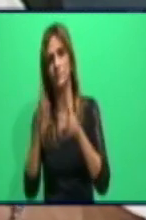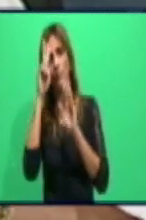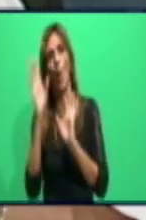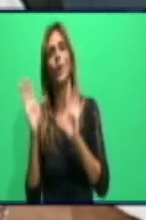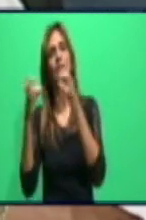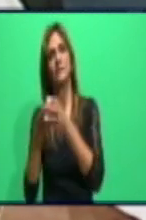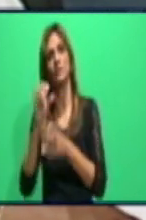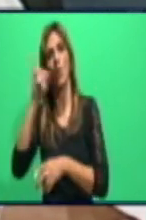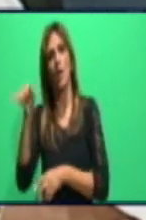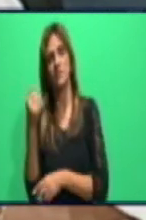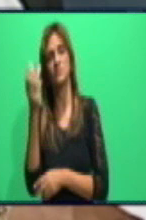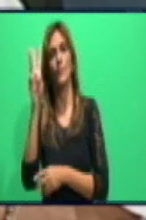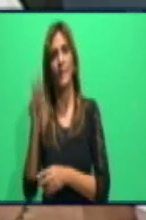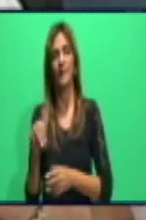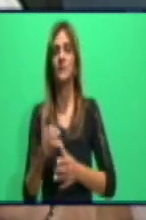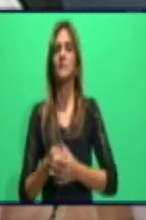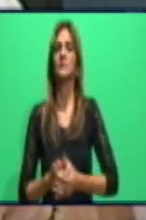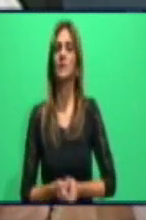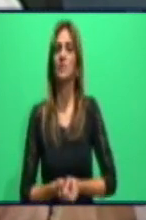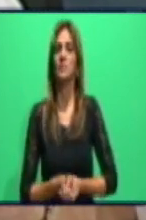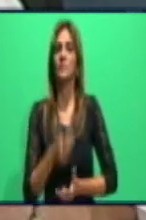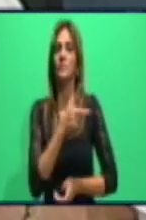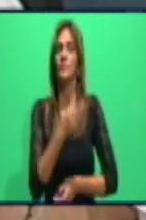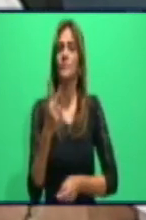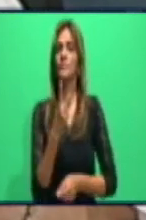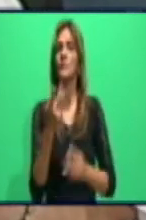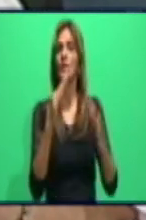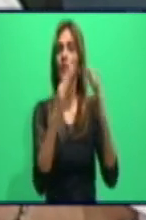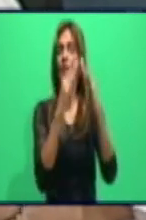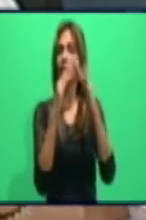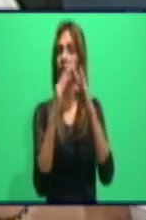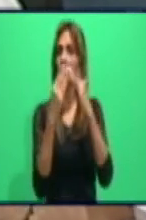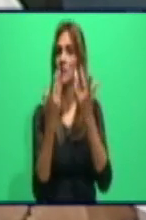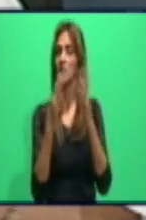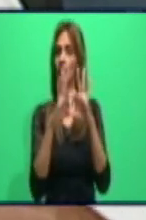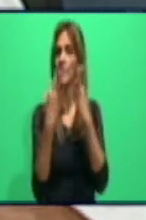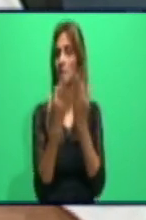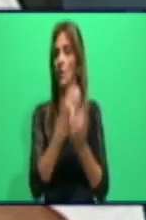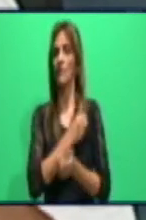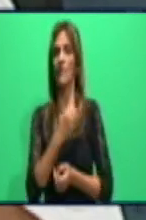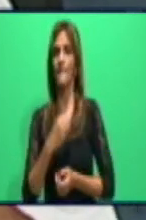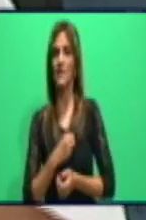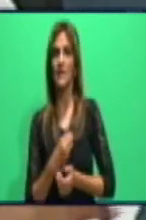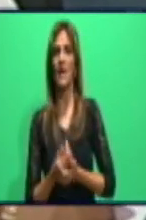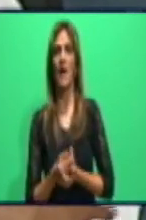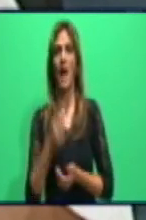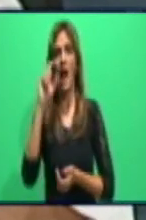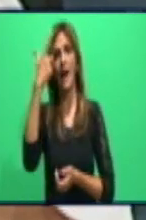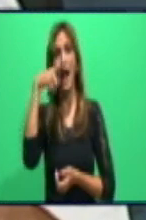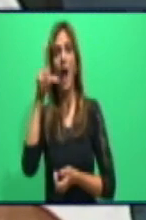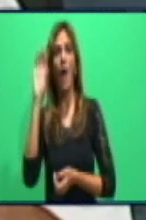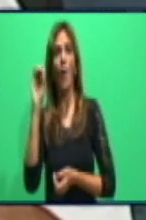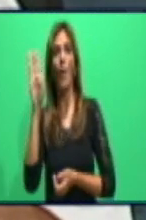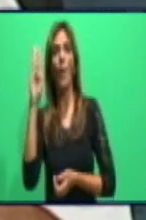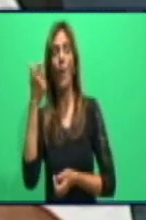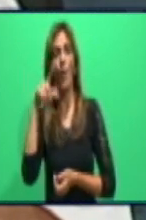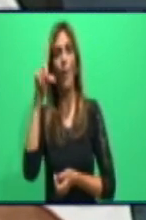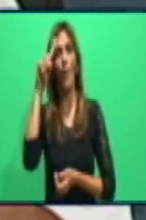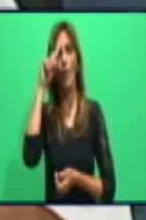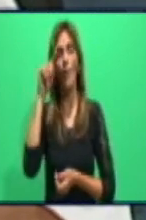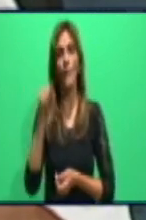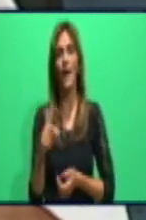consultores ubicados en las cavas los consultorios que hoy están ubicados en él en el lugar que anteriormente ocupaba